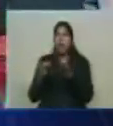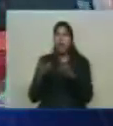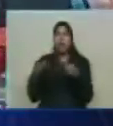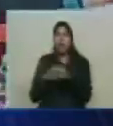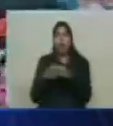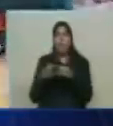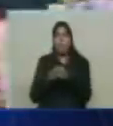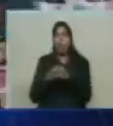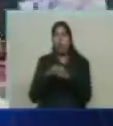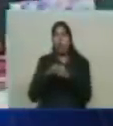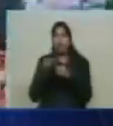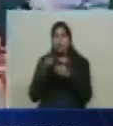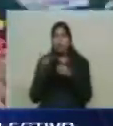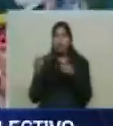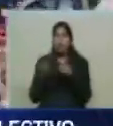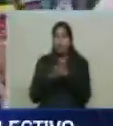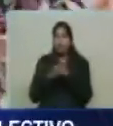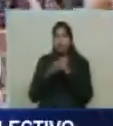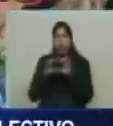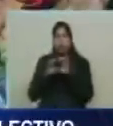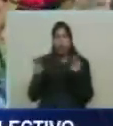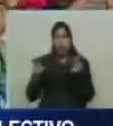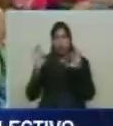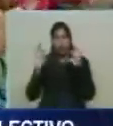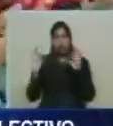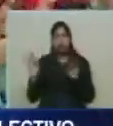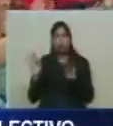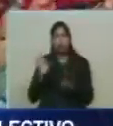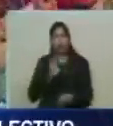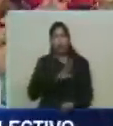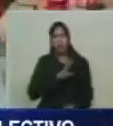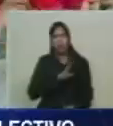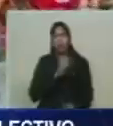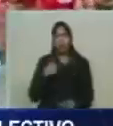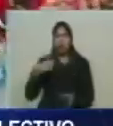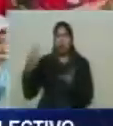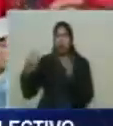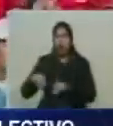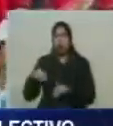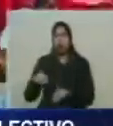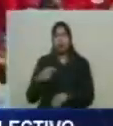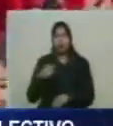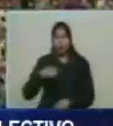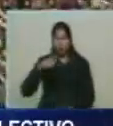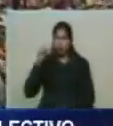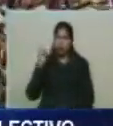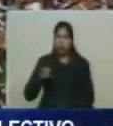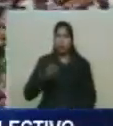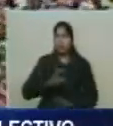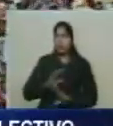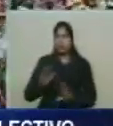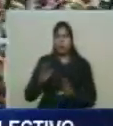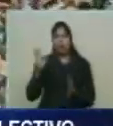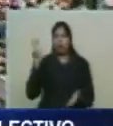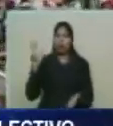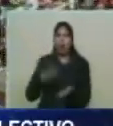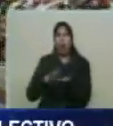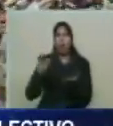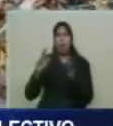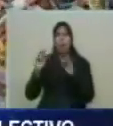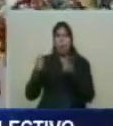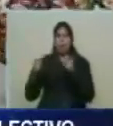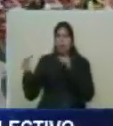a través de una gran confederación educativa del país, y estoy de acuerdo. Doy la orden, Elías, para que se inicie la